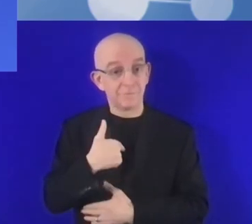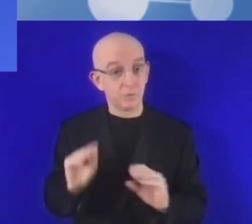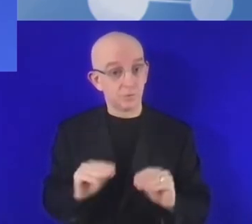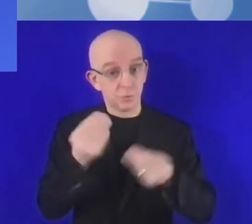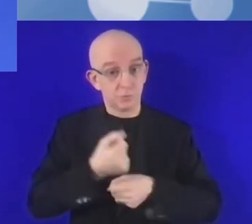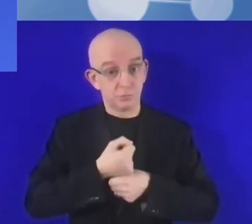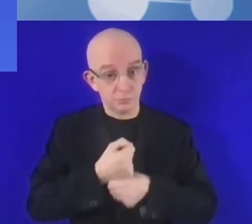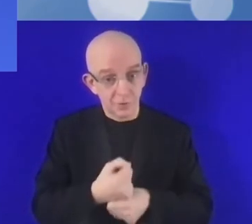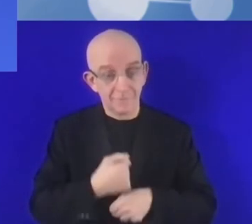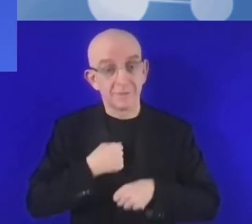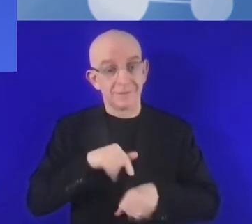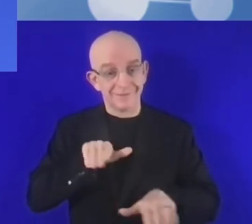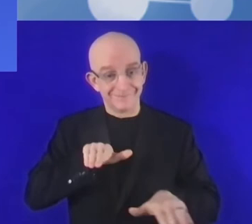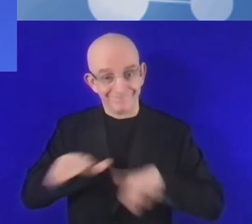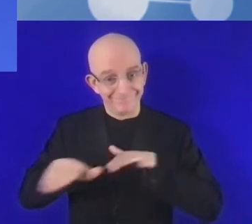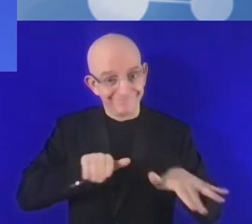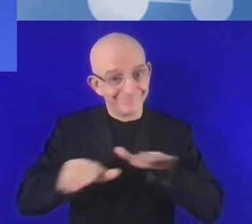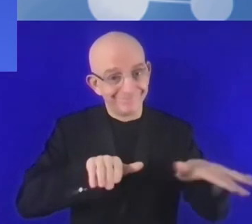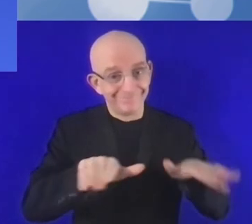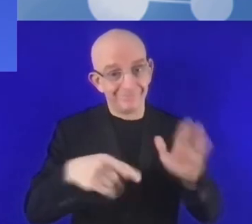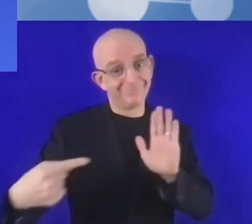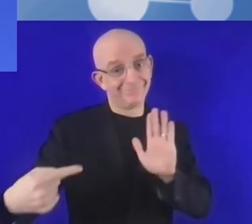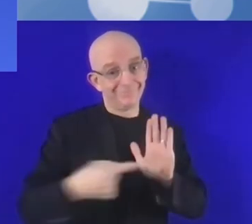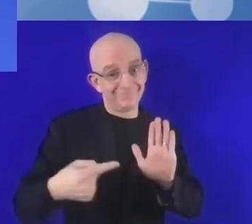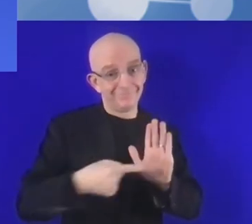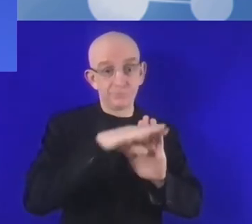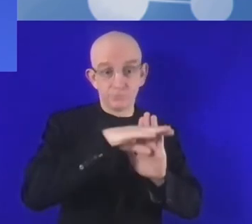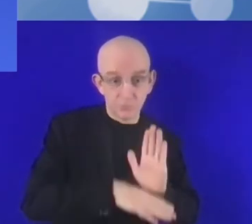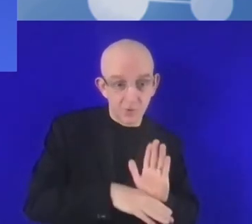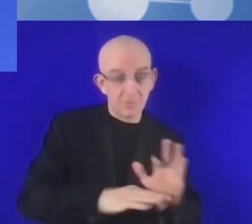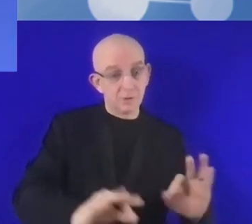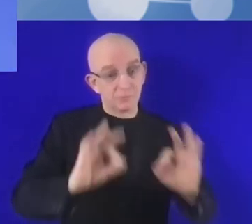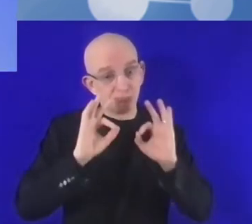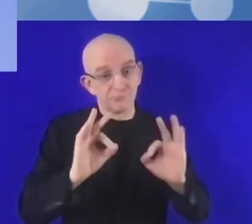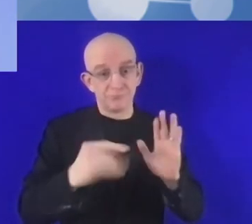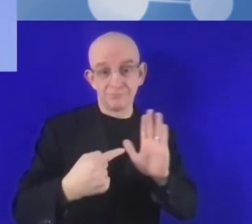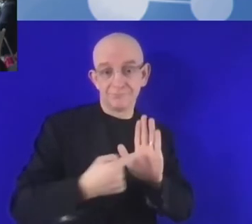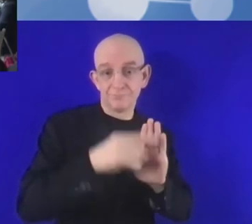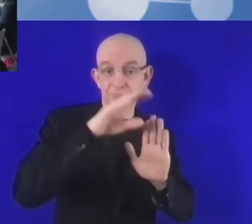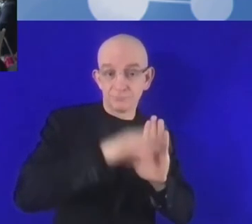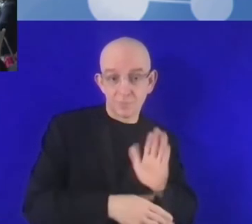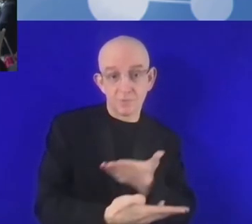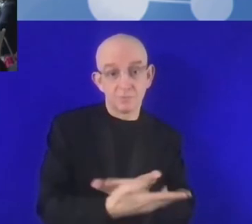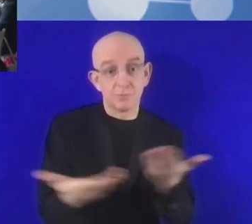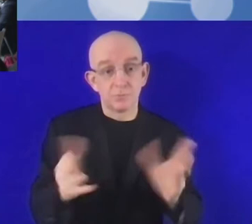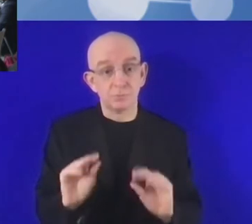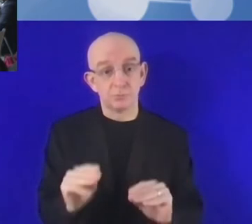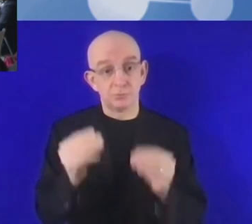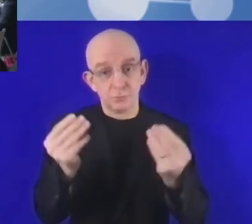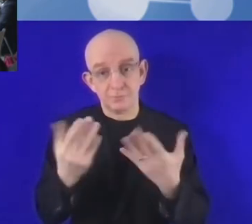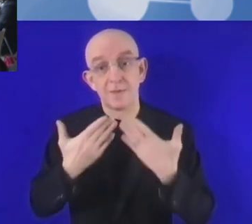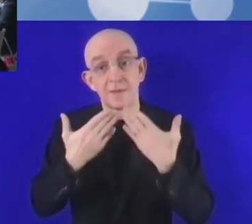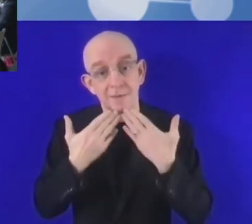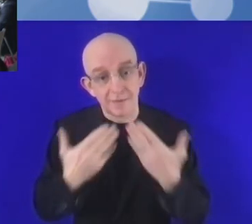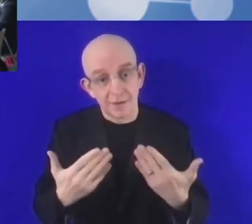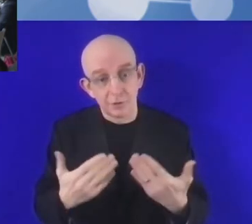especial el objetivo 17. Como representante de los jóvenes, quiero decir que